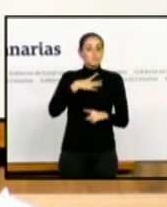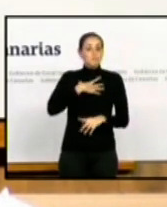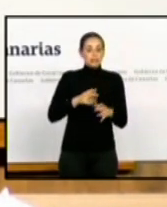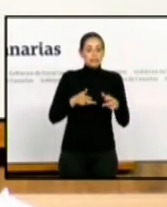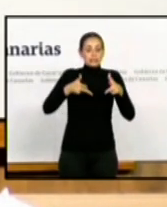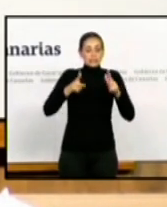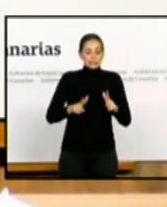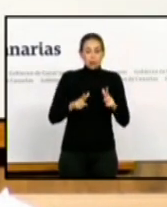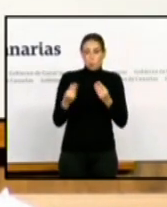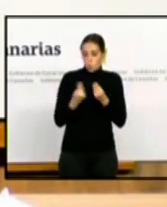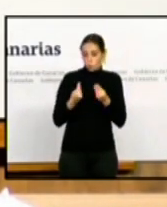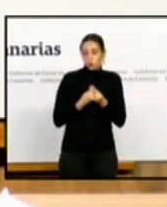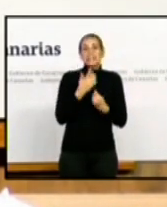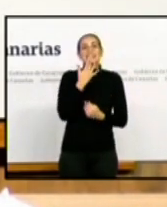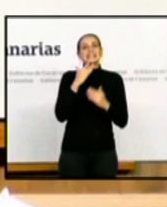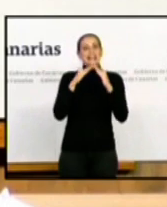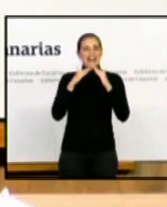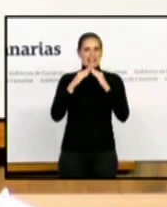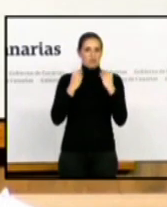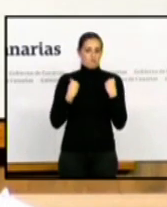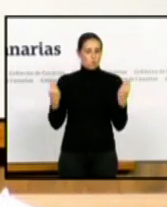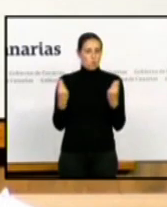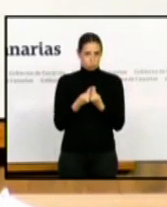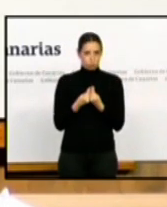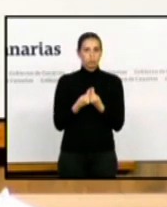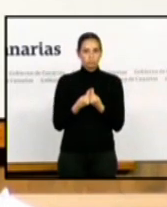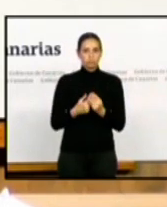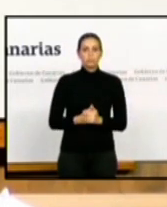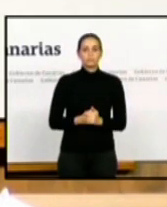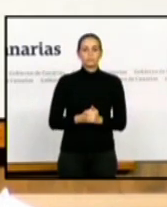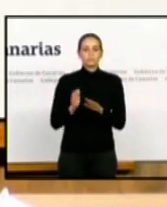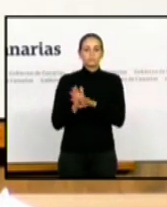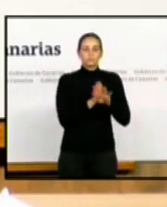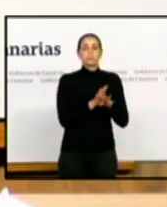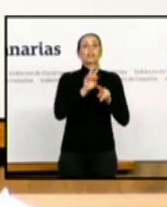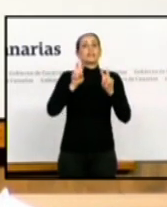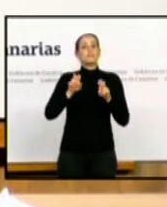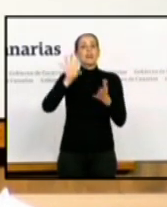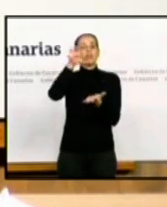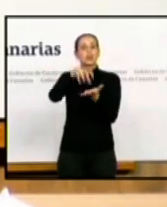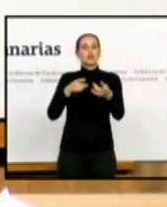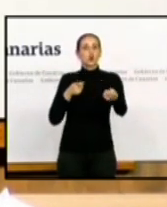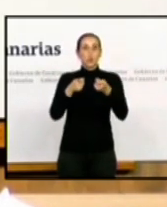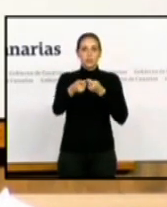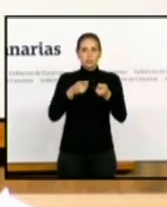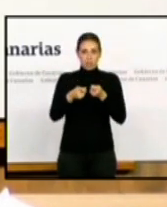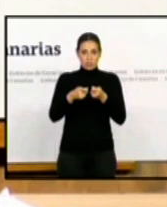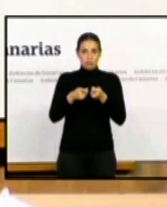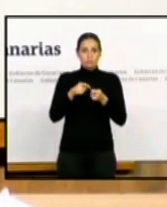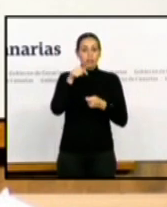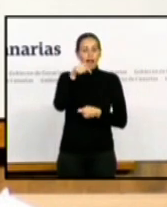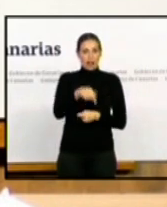convivientes. Con respecto a los centros comerciales, se reduce el aforo de los